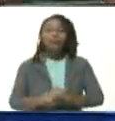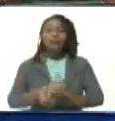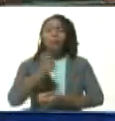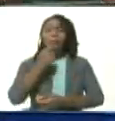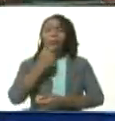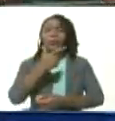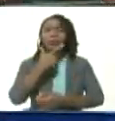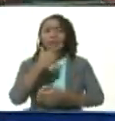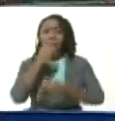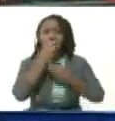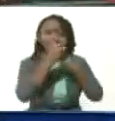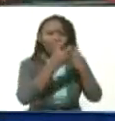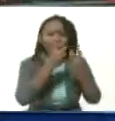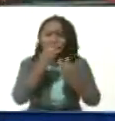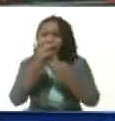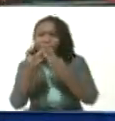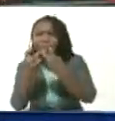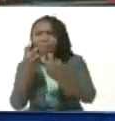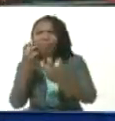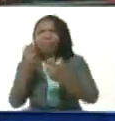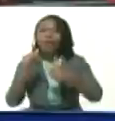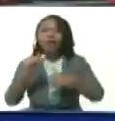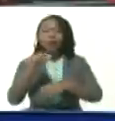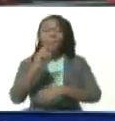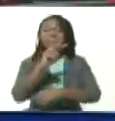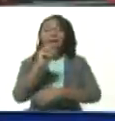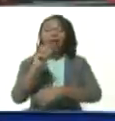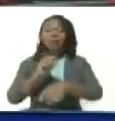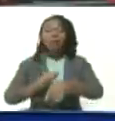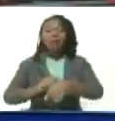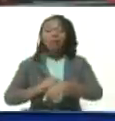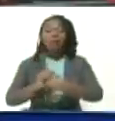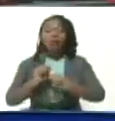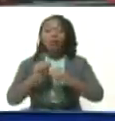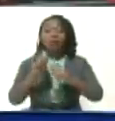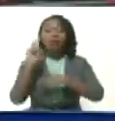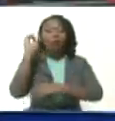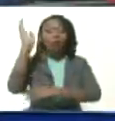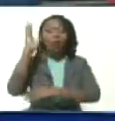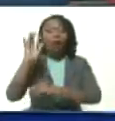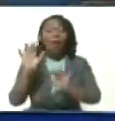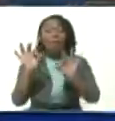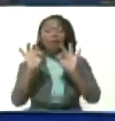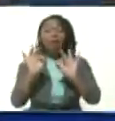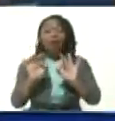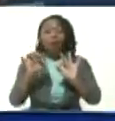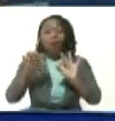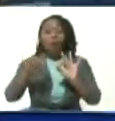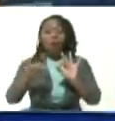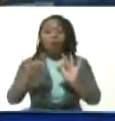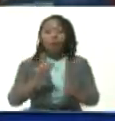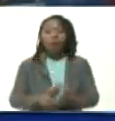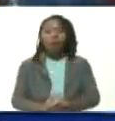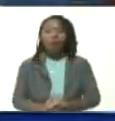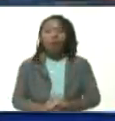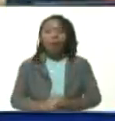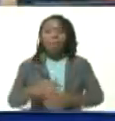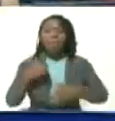Bonito recorrido estos 20 minutos del inicio de esta jornada especial hoy,